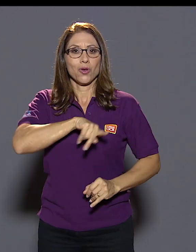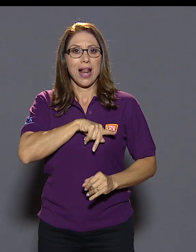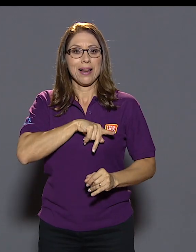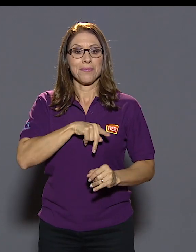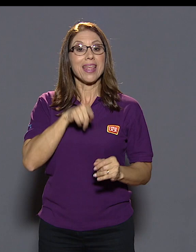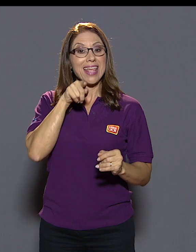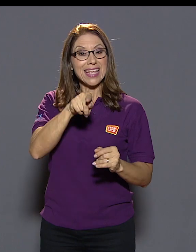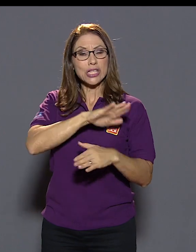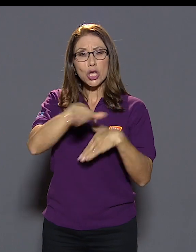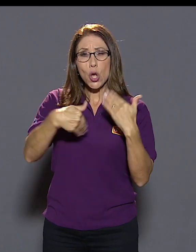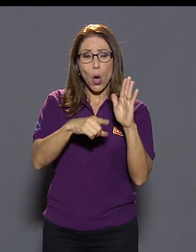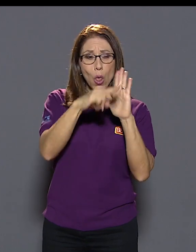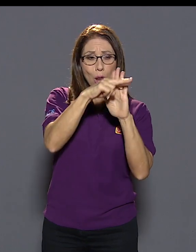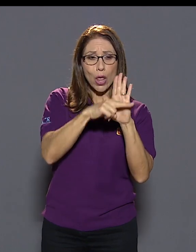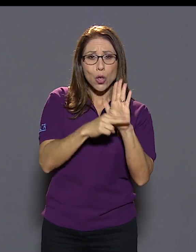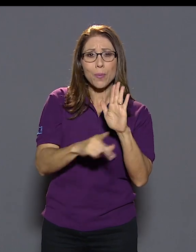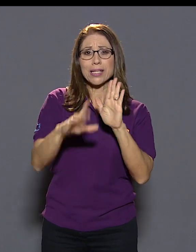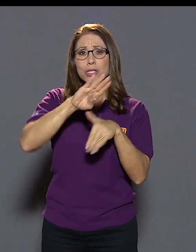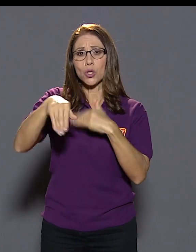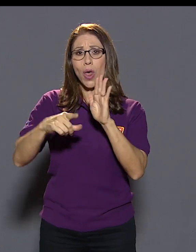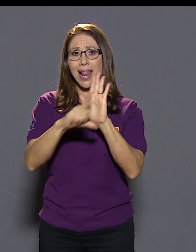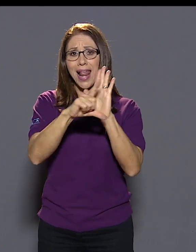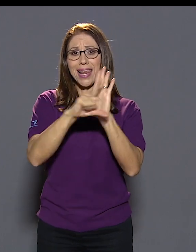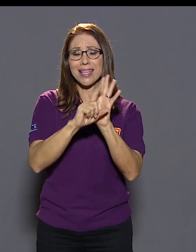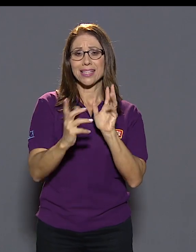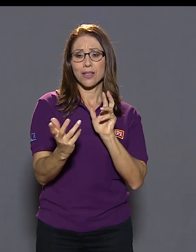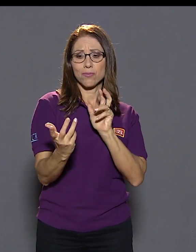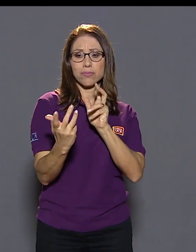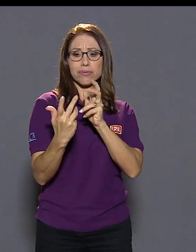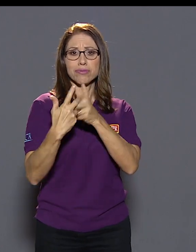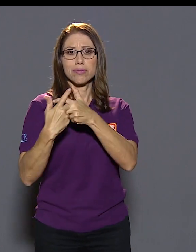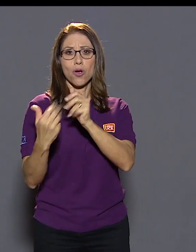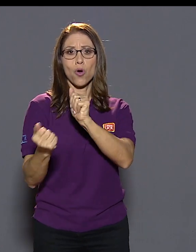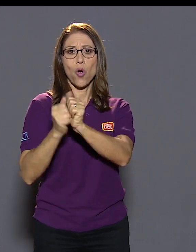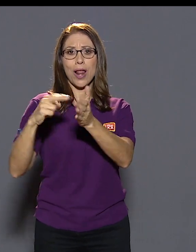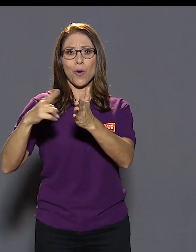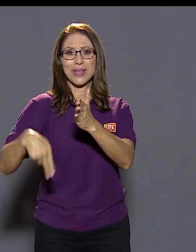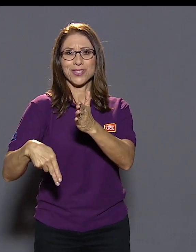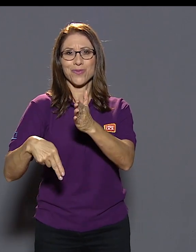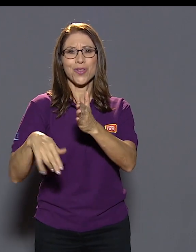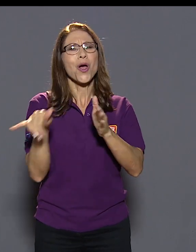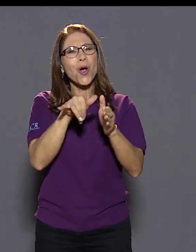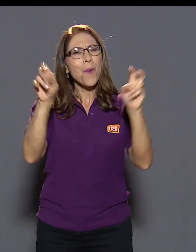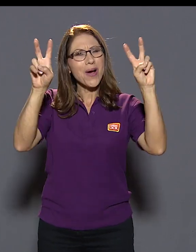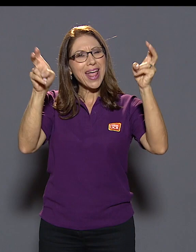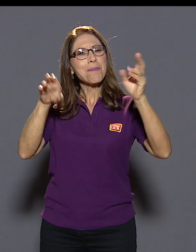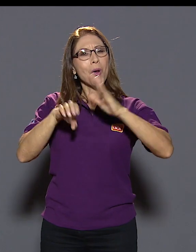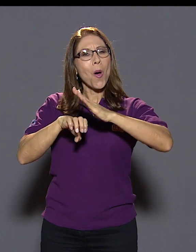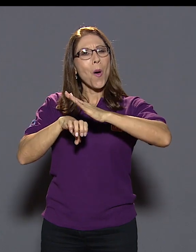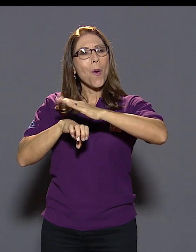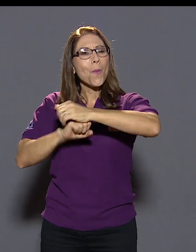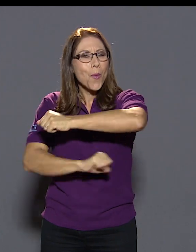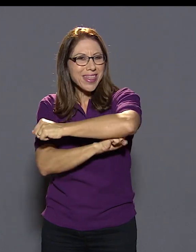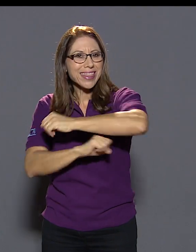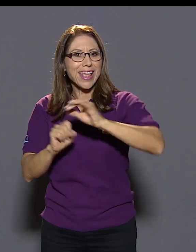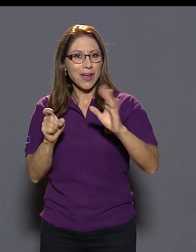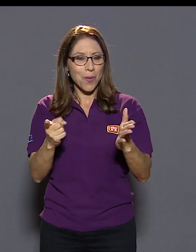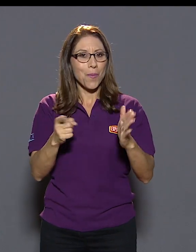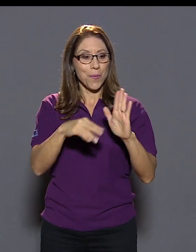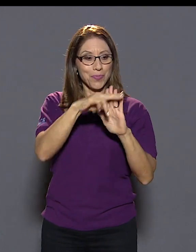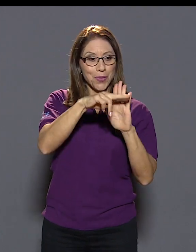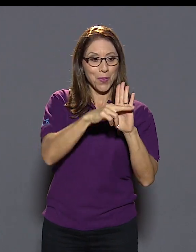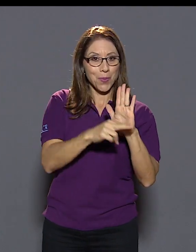el ordenamiento jurídico con esta convención, como una especie de puente, ¿verdad?, entre la convención y nuestro ordenamiento